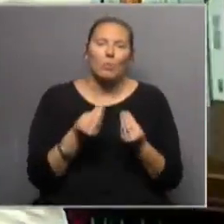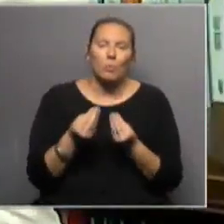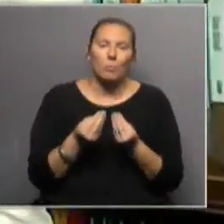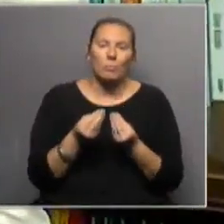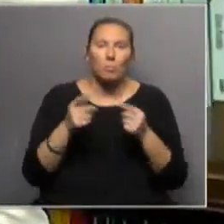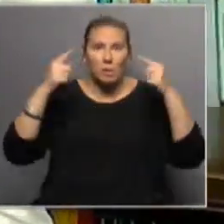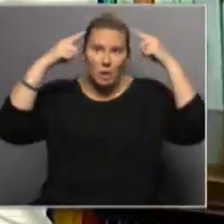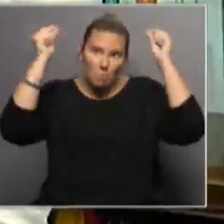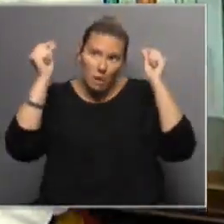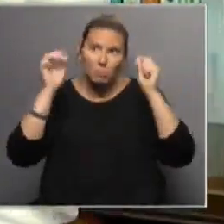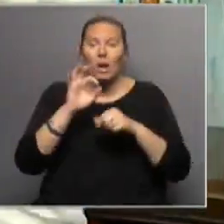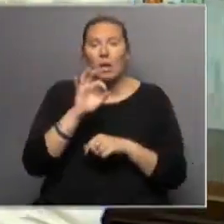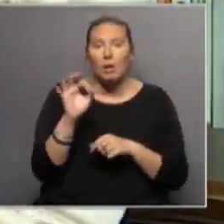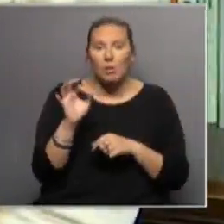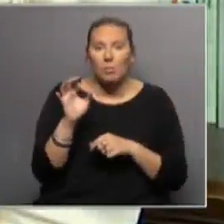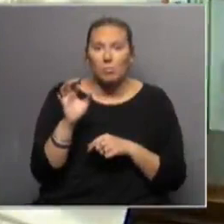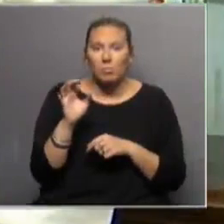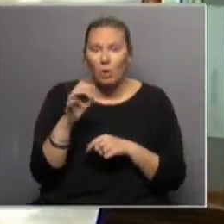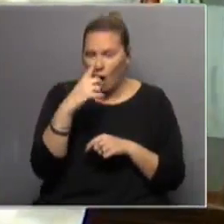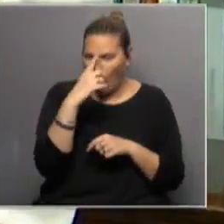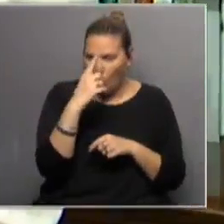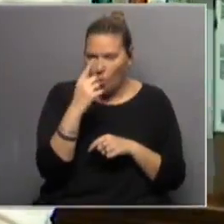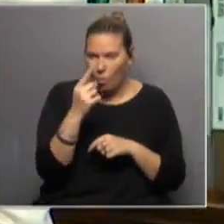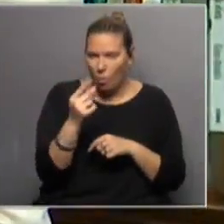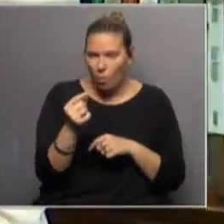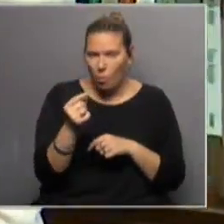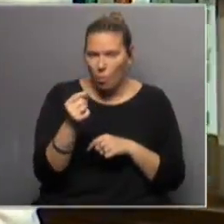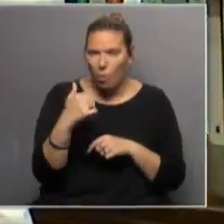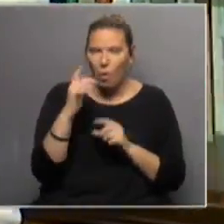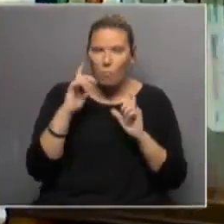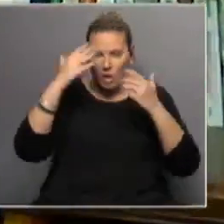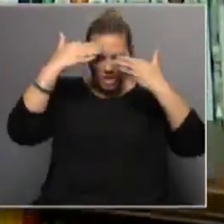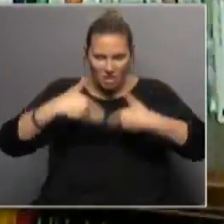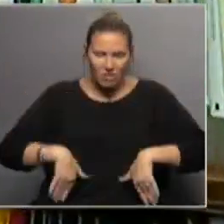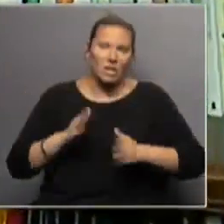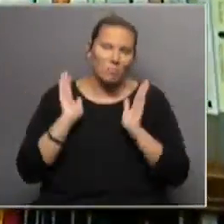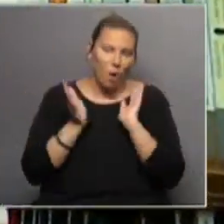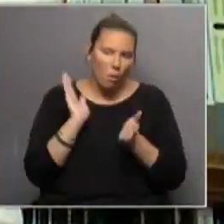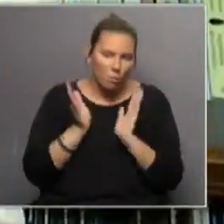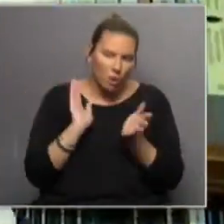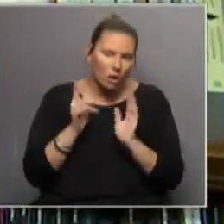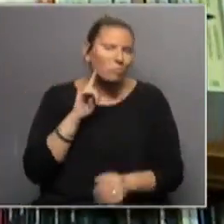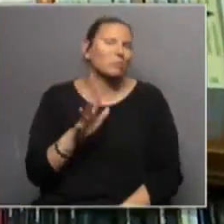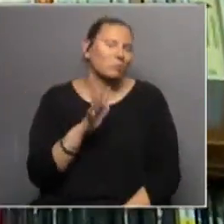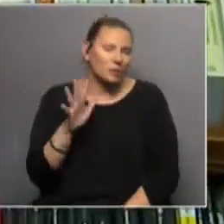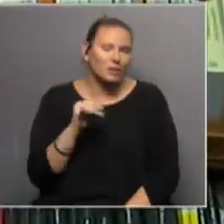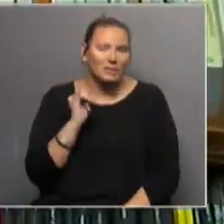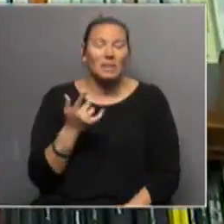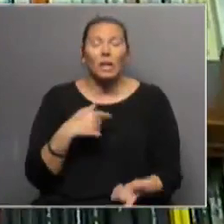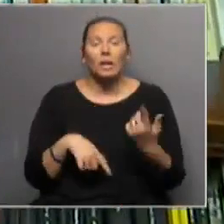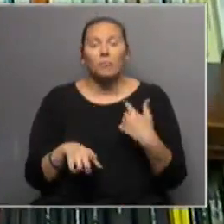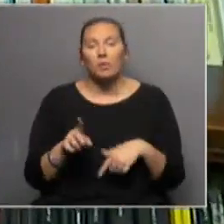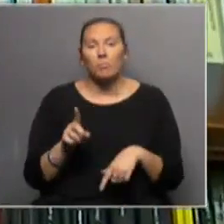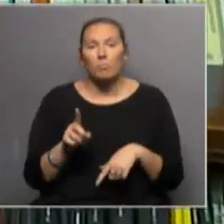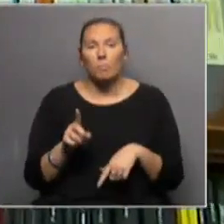Quizá Batman por lo de Cuervo o el disfraz de abogado. Claro, era de imaginarse. Pero, bueno,